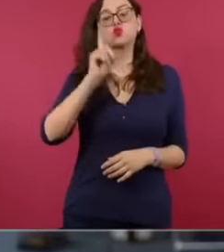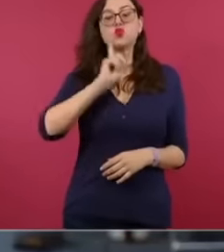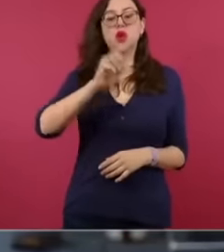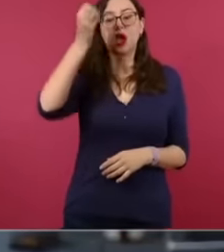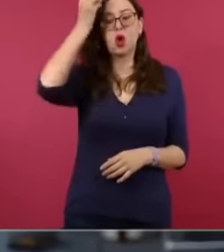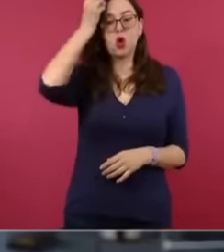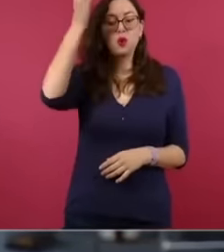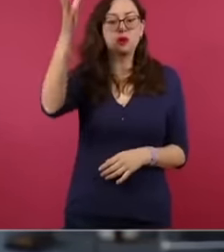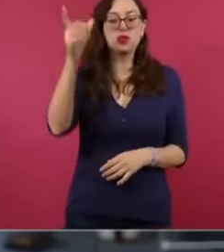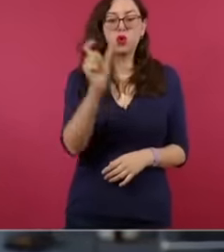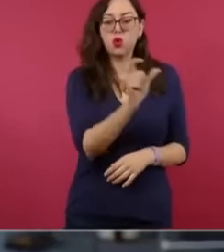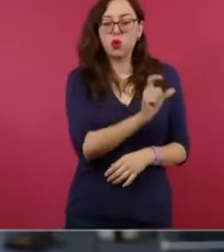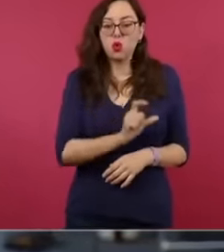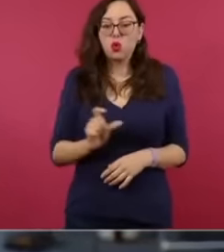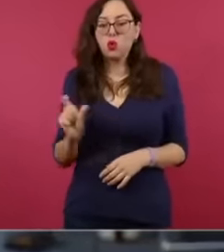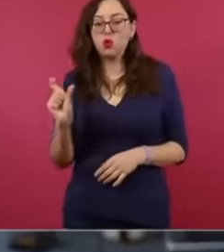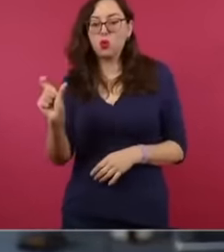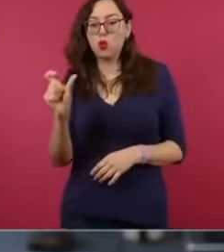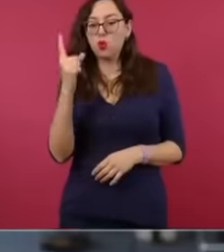sacó la candidata de Morena.